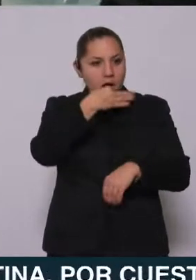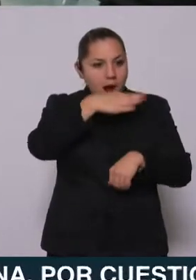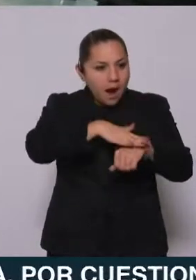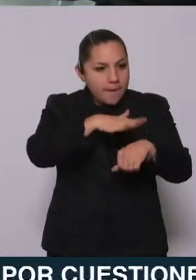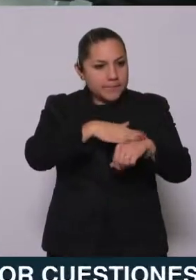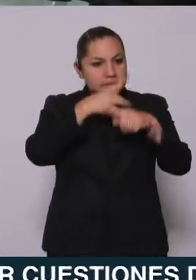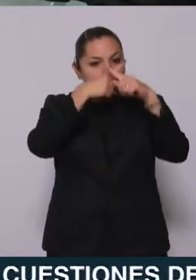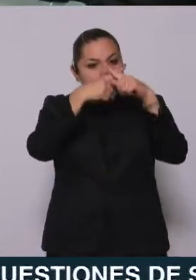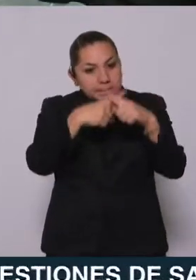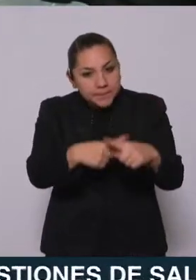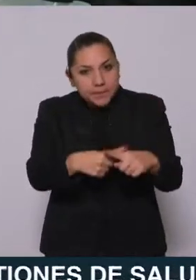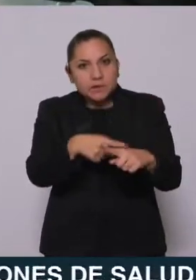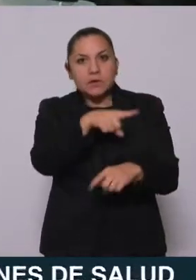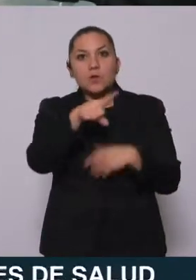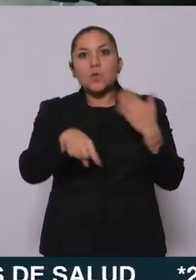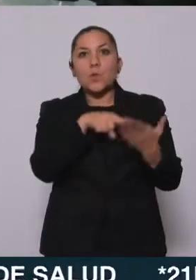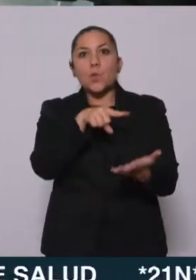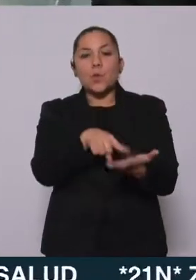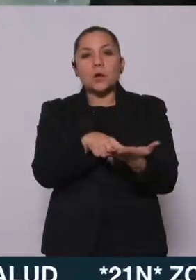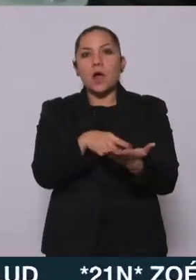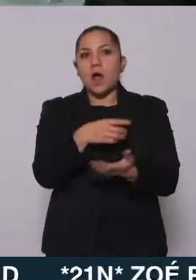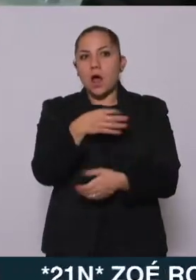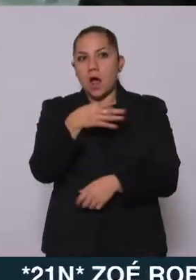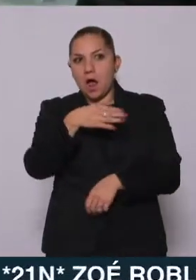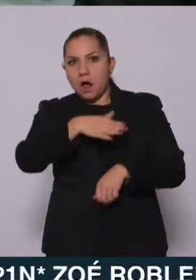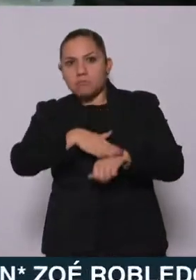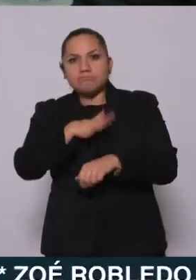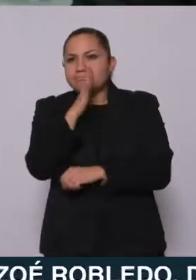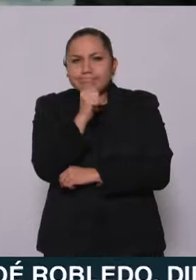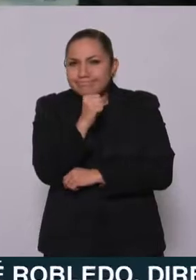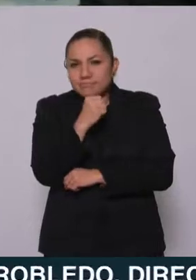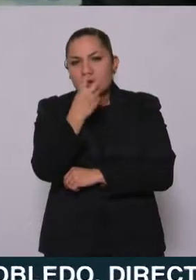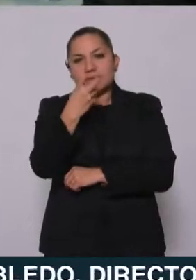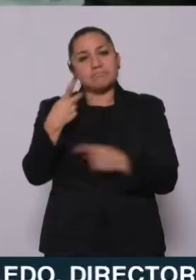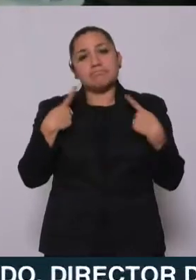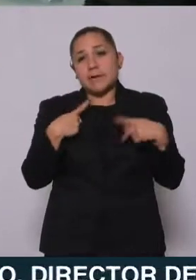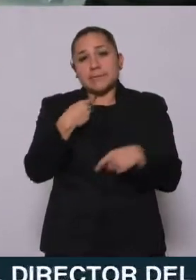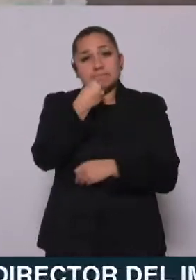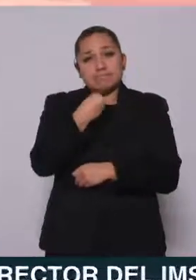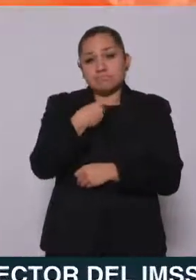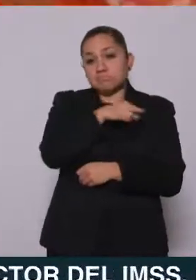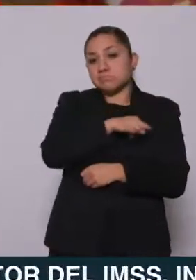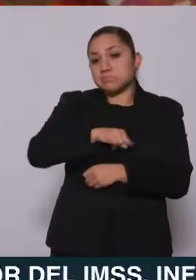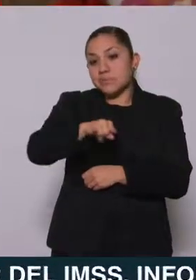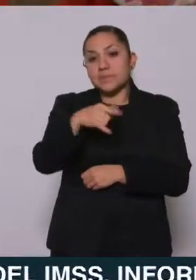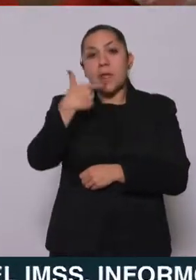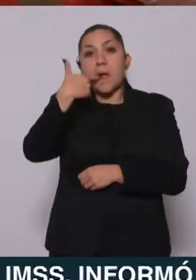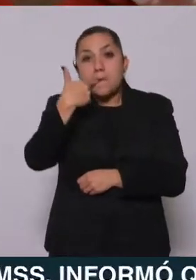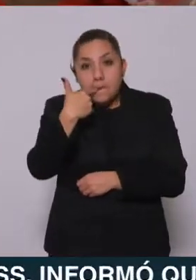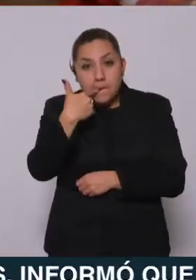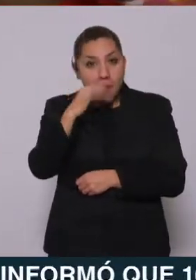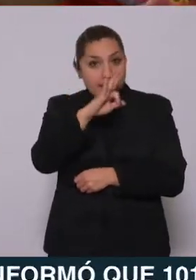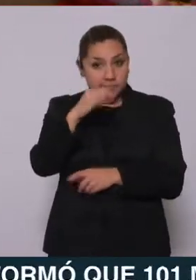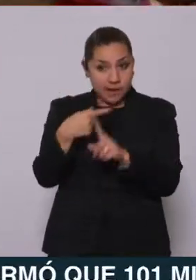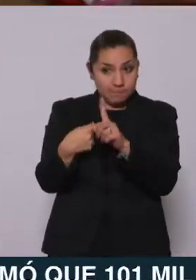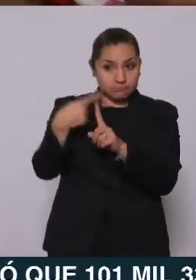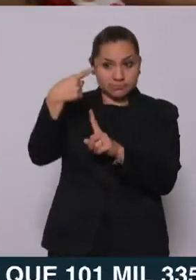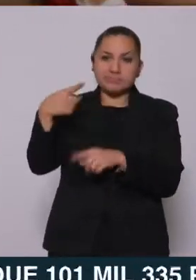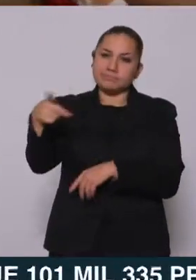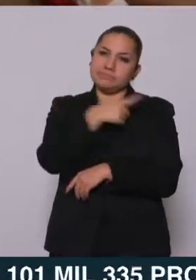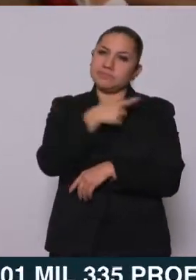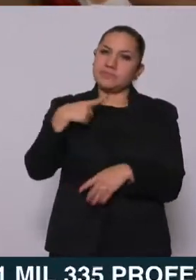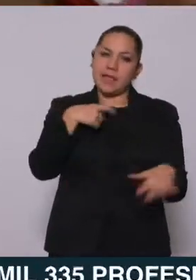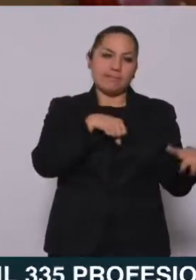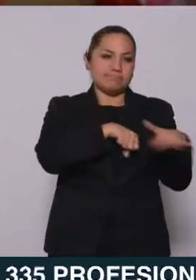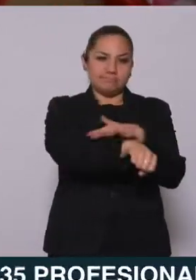gente pase e indudablemente tenga que hacer su prueba, reprobar e ingresar aquí al centro. Antonio Hazael Ruiz